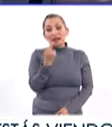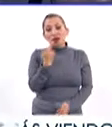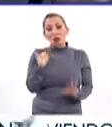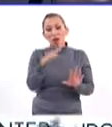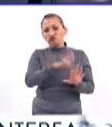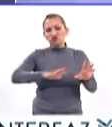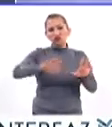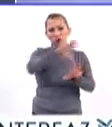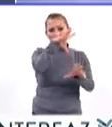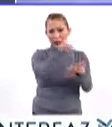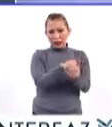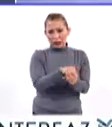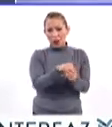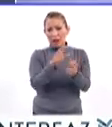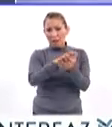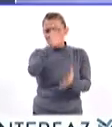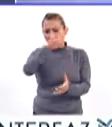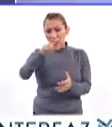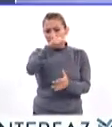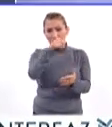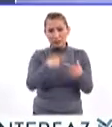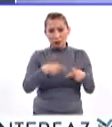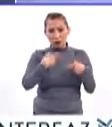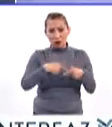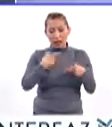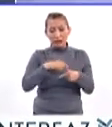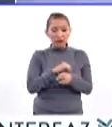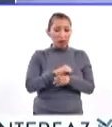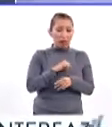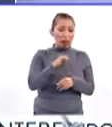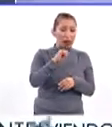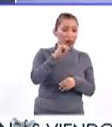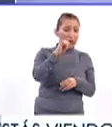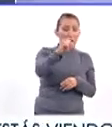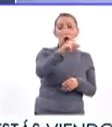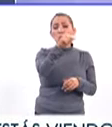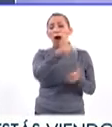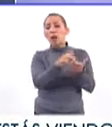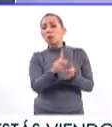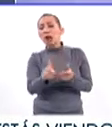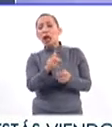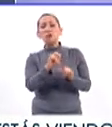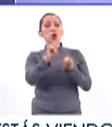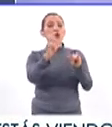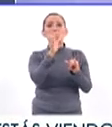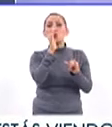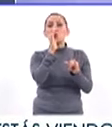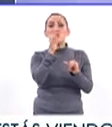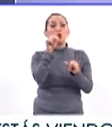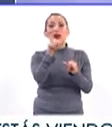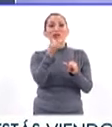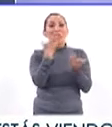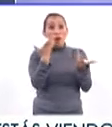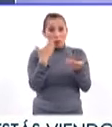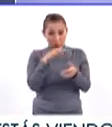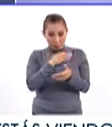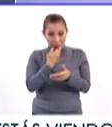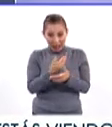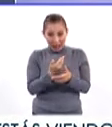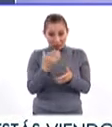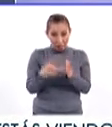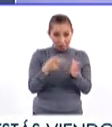una cobertura a la mayor parte de la población, a llegar a esas poblaciones en donde no se tiene un